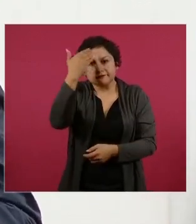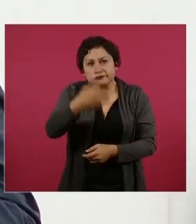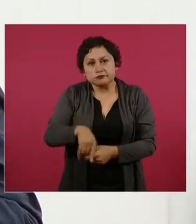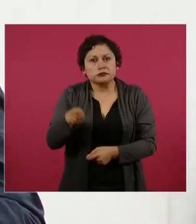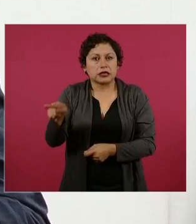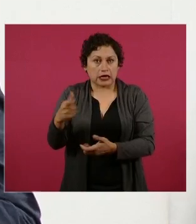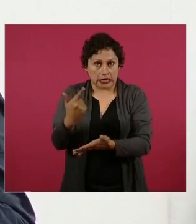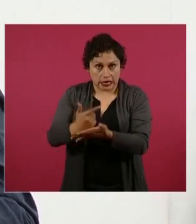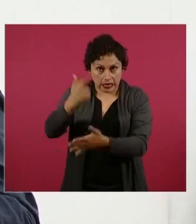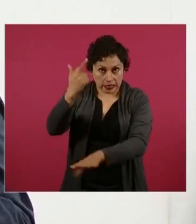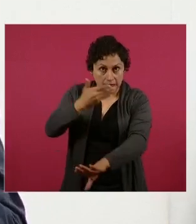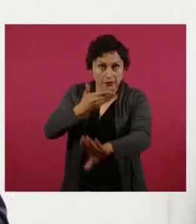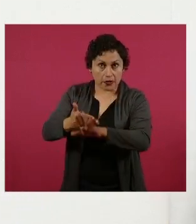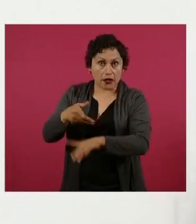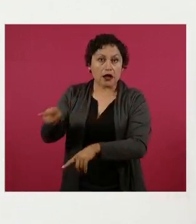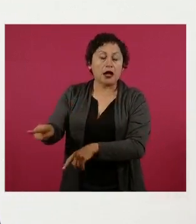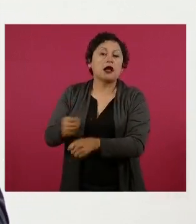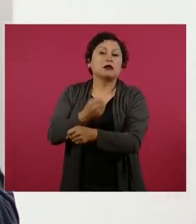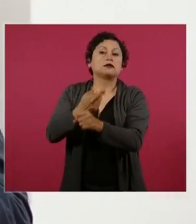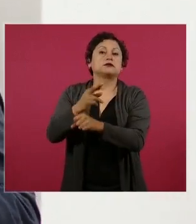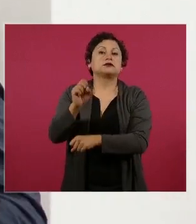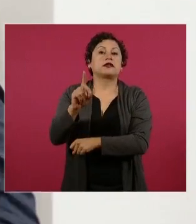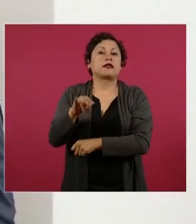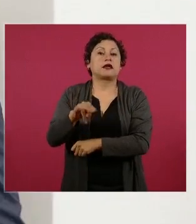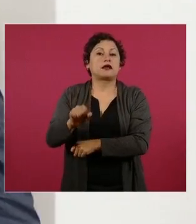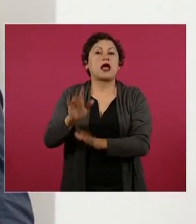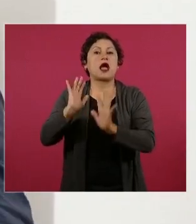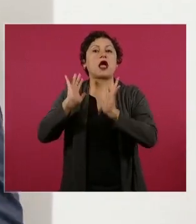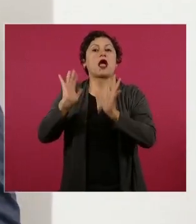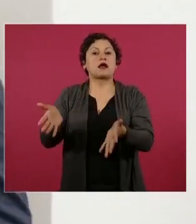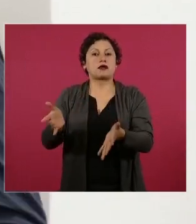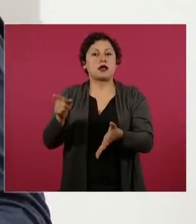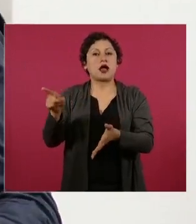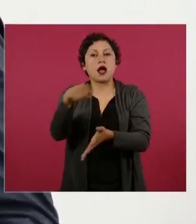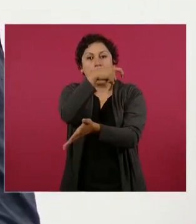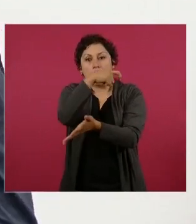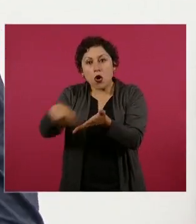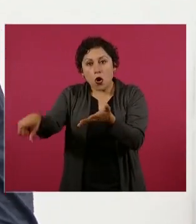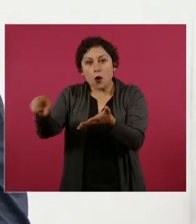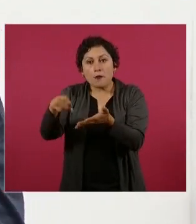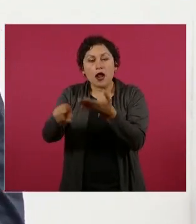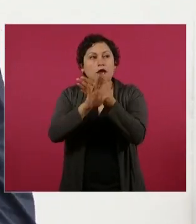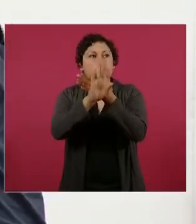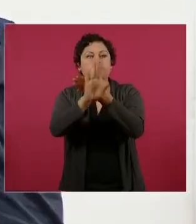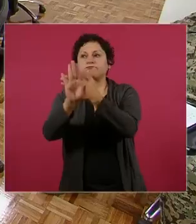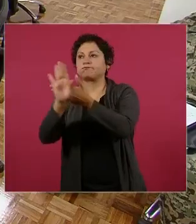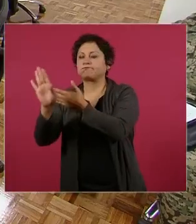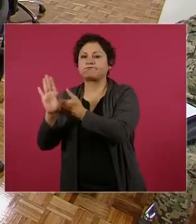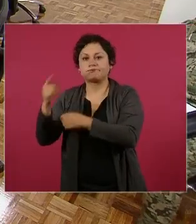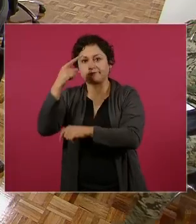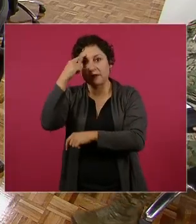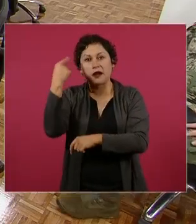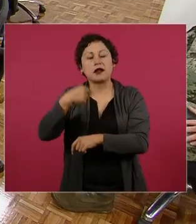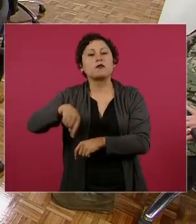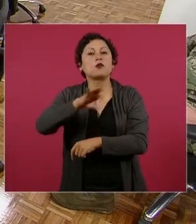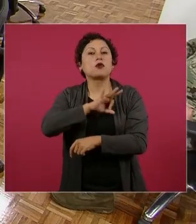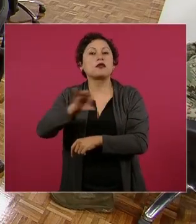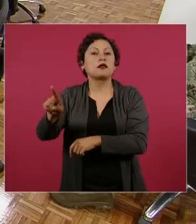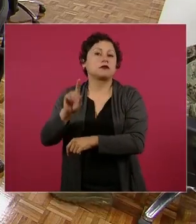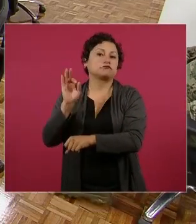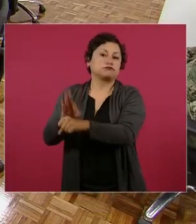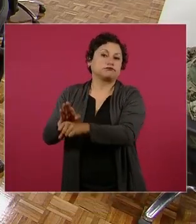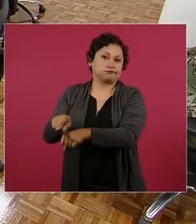la Sedena tiene esta licitación para equipos antidrones para proteger las instalaciones militares. Pues yo creo que